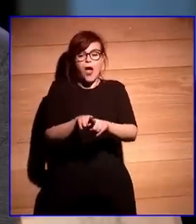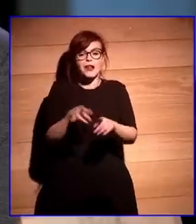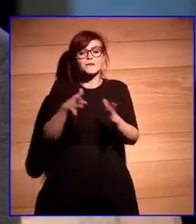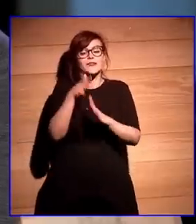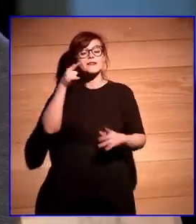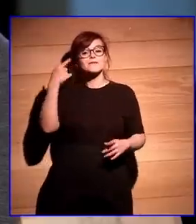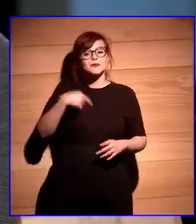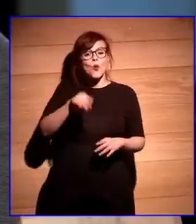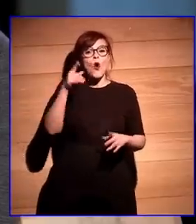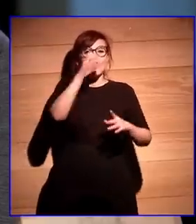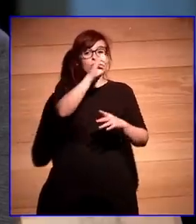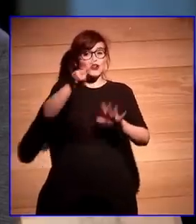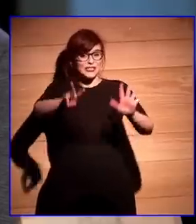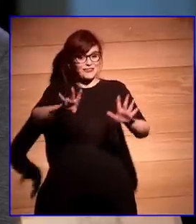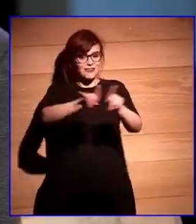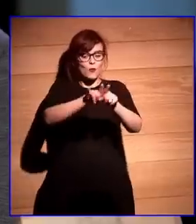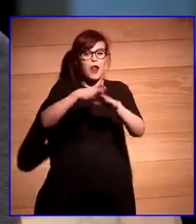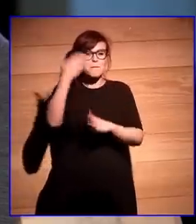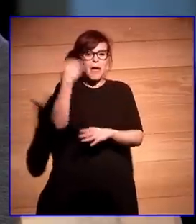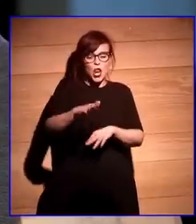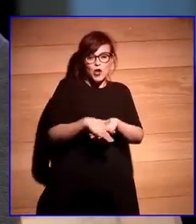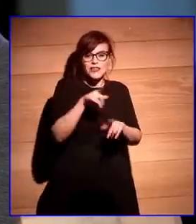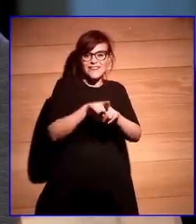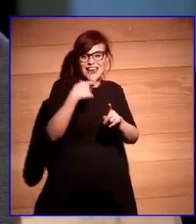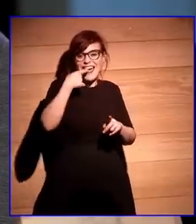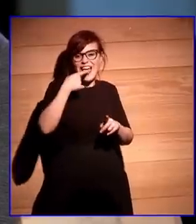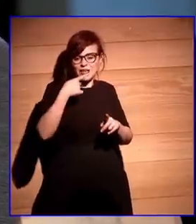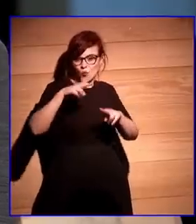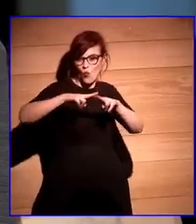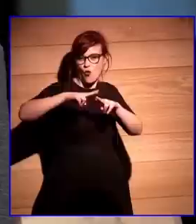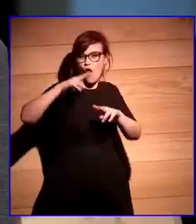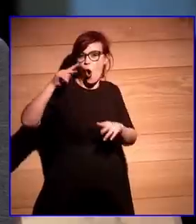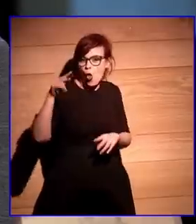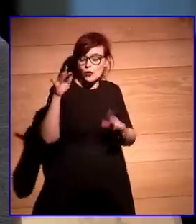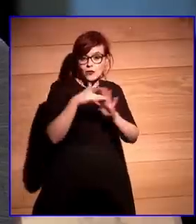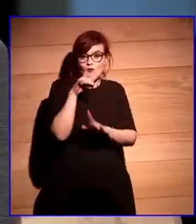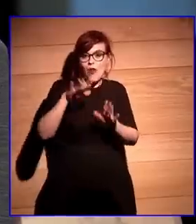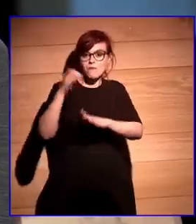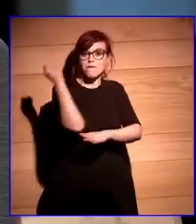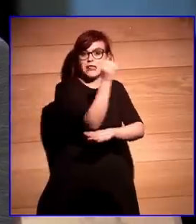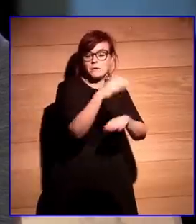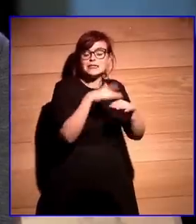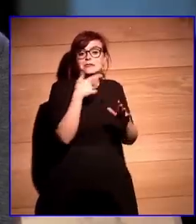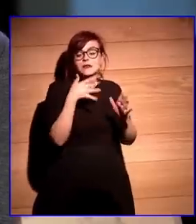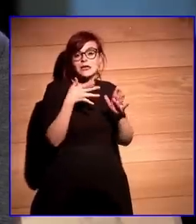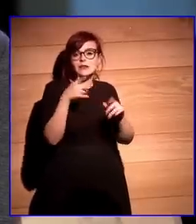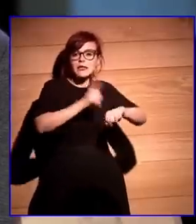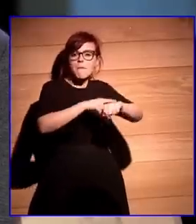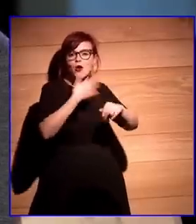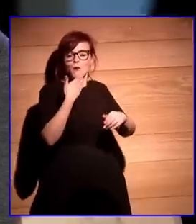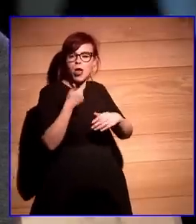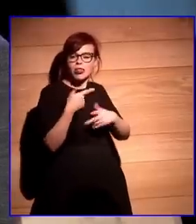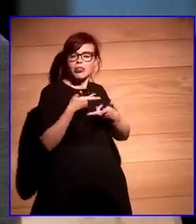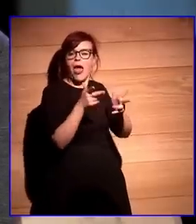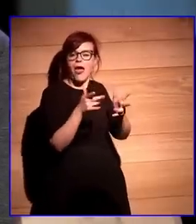con todo lujo de detalles a James Bond cómo va a rebanarle a la mitad... James Bond no tendría tiempo de escaparse. Entonces, en realidad,